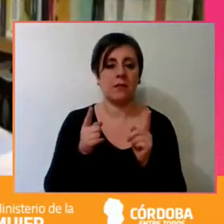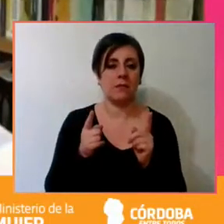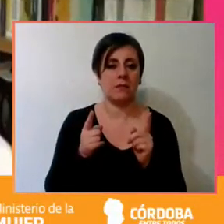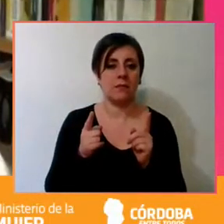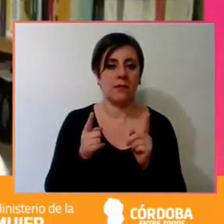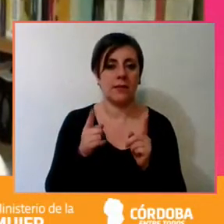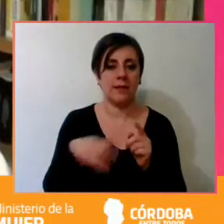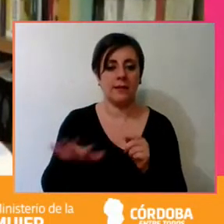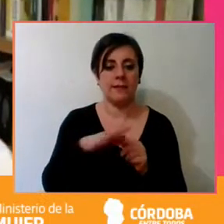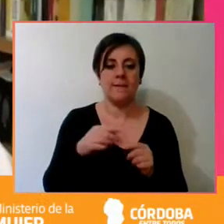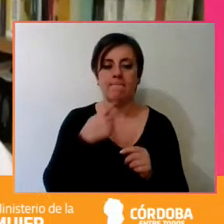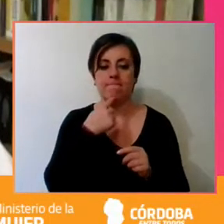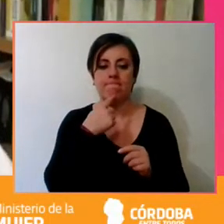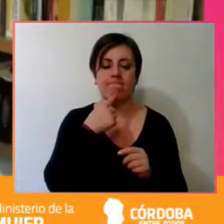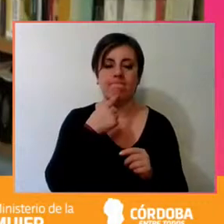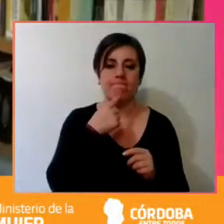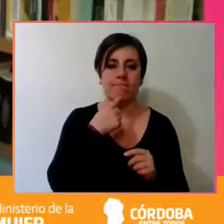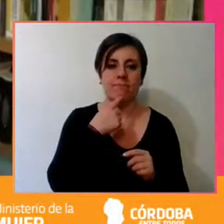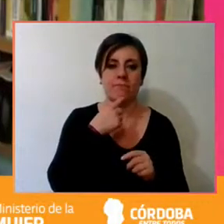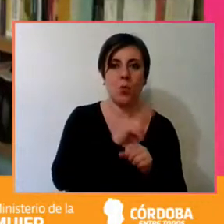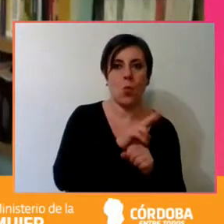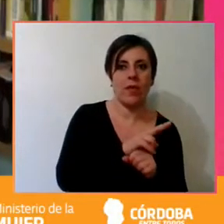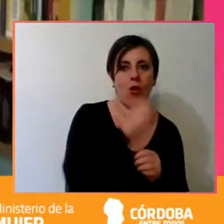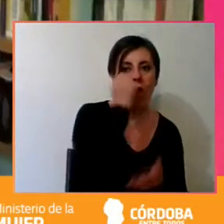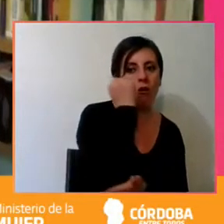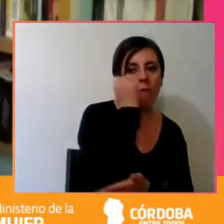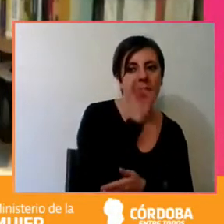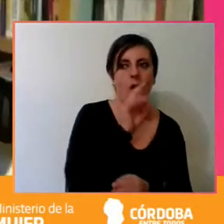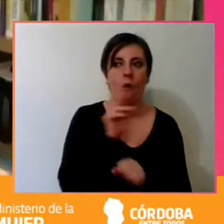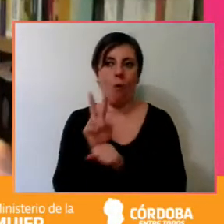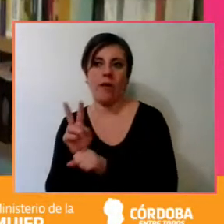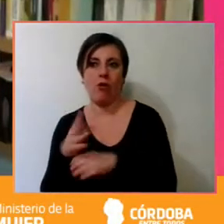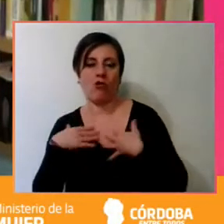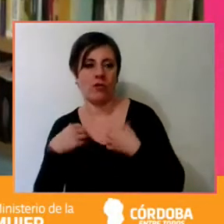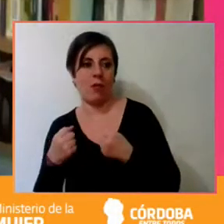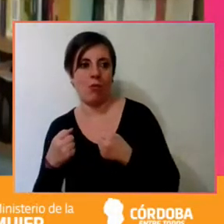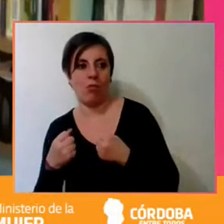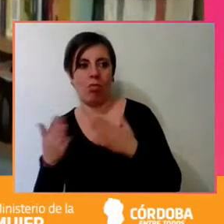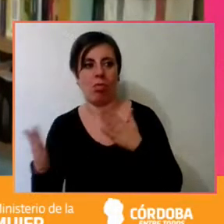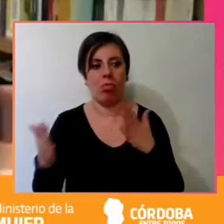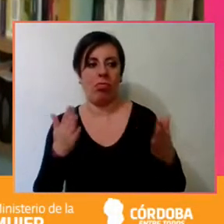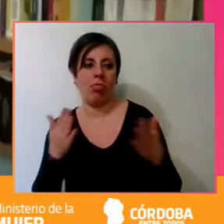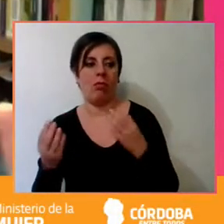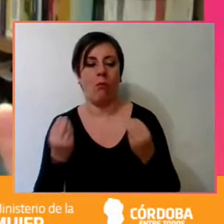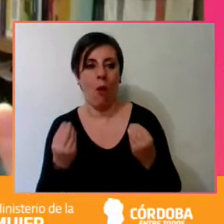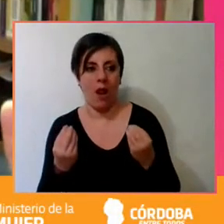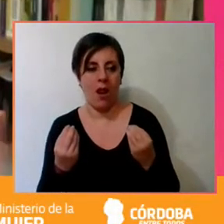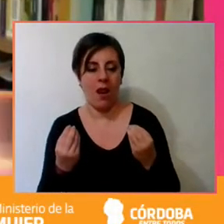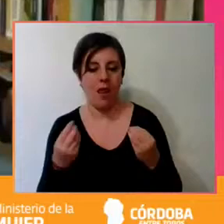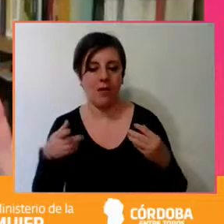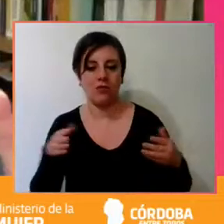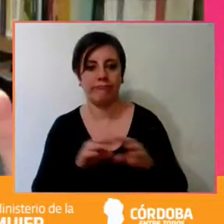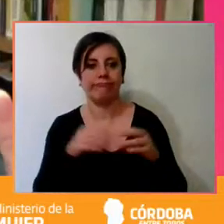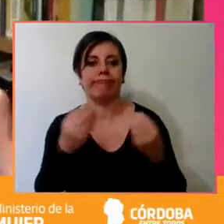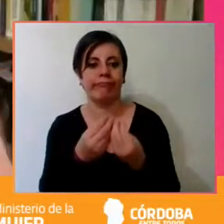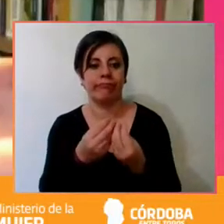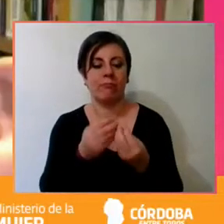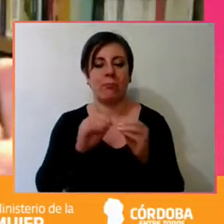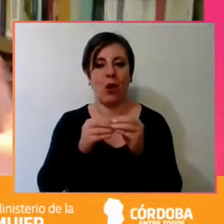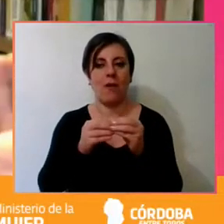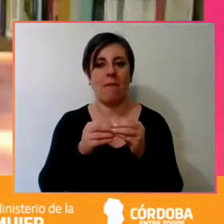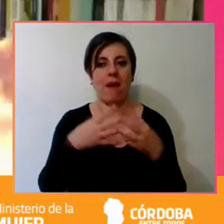ese dilema de cuidar la economía o cuidar la salud, que nos está llevando a un camino de crisis económica